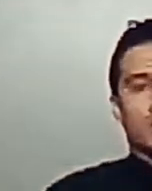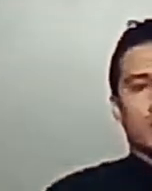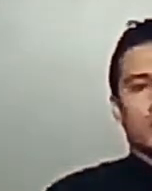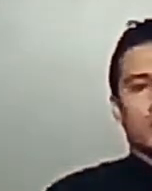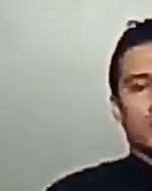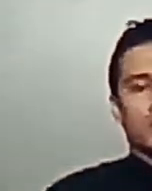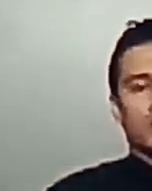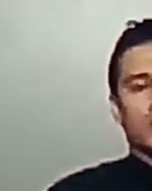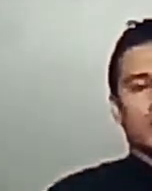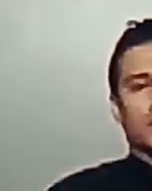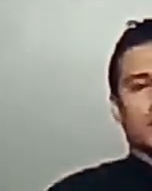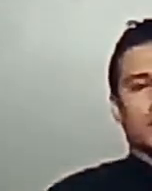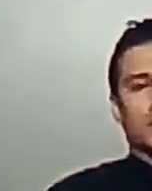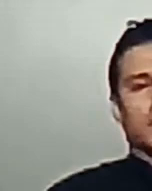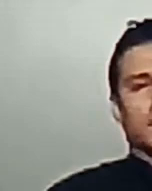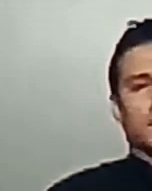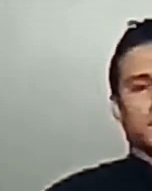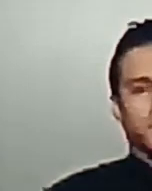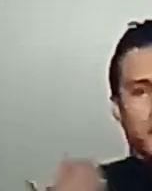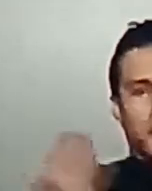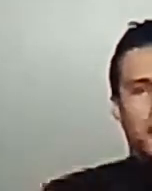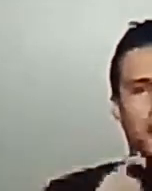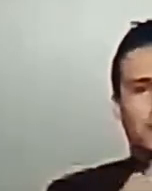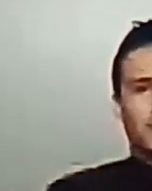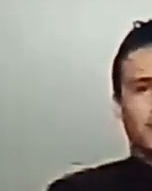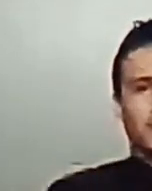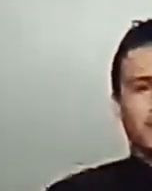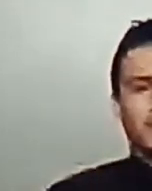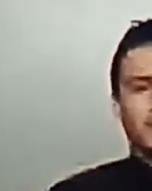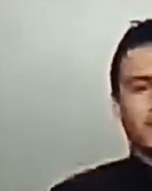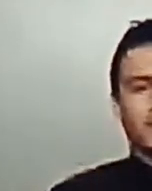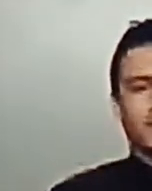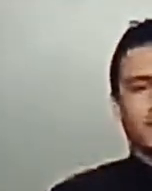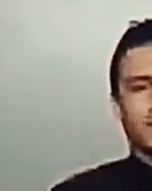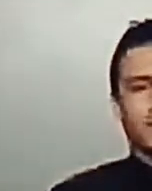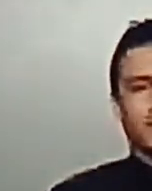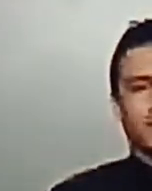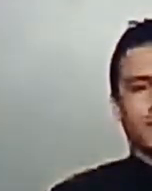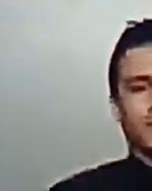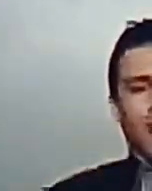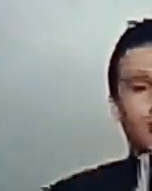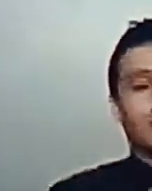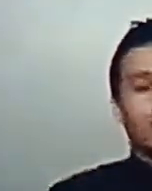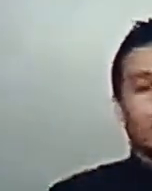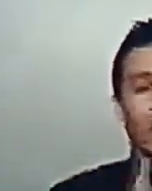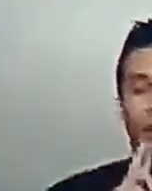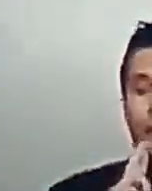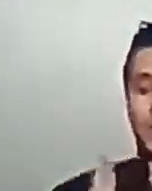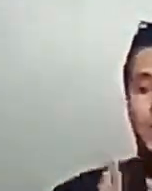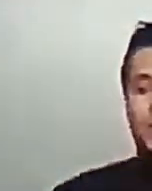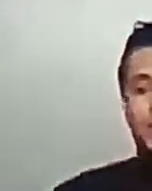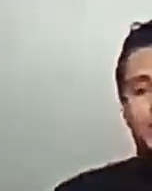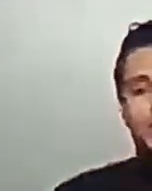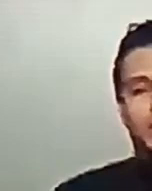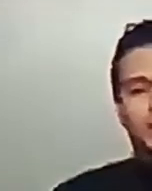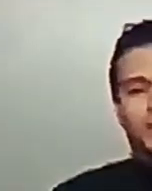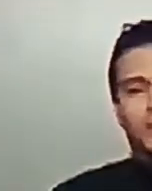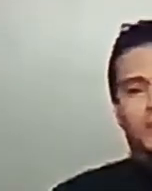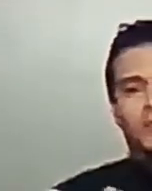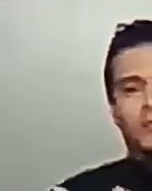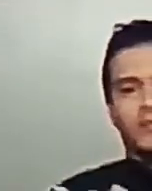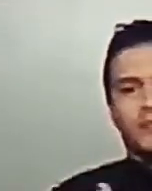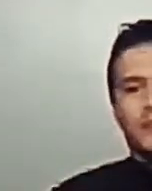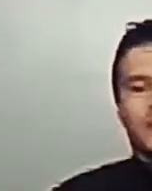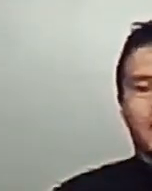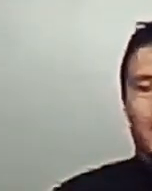su tiempo, candidato. Doctora Aguiñaga. Bueno, lamentablemente el candidato no se refirió al tema que